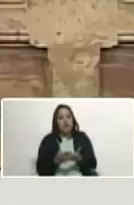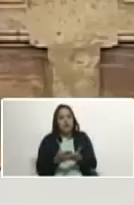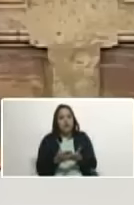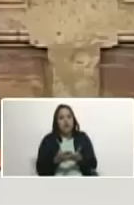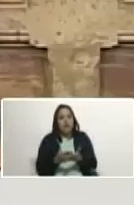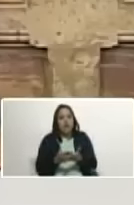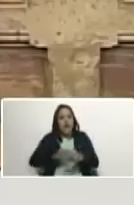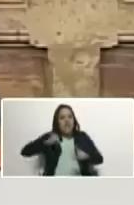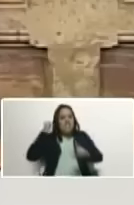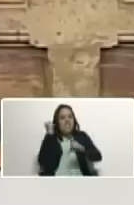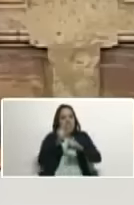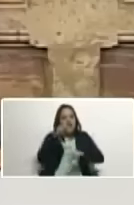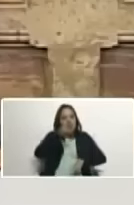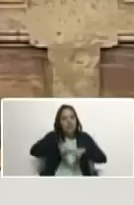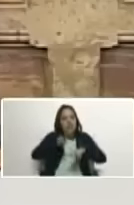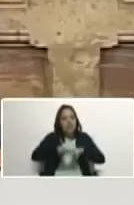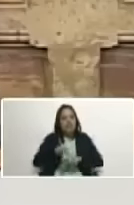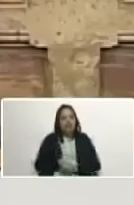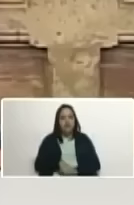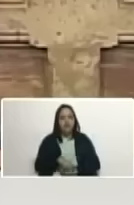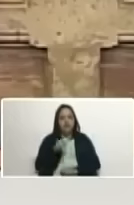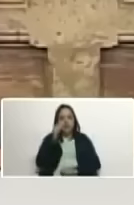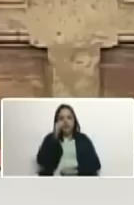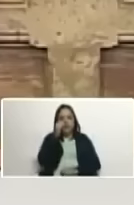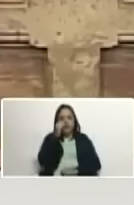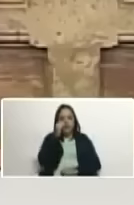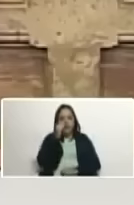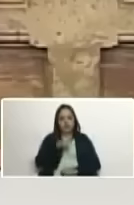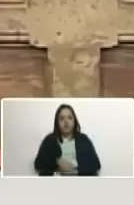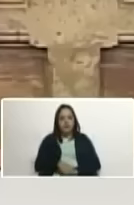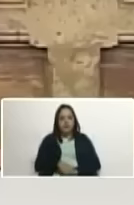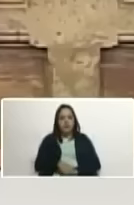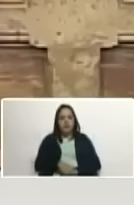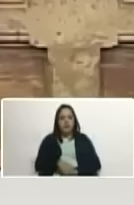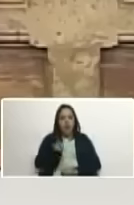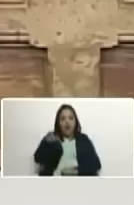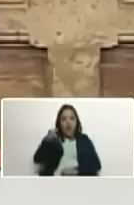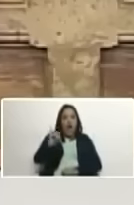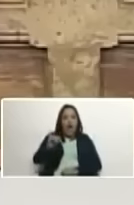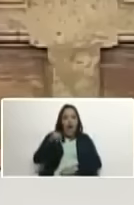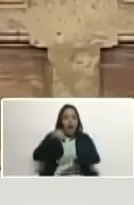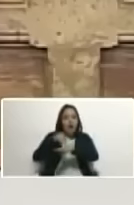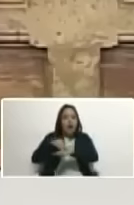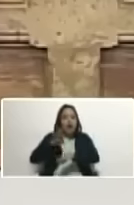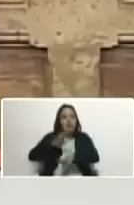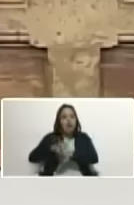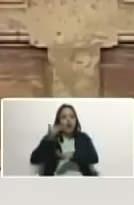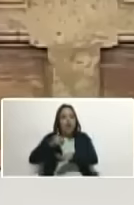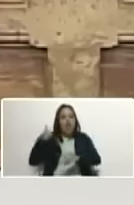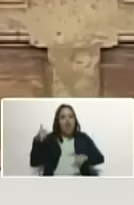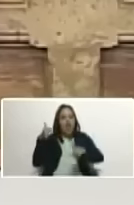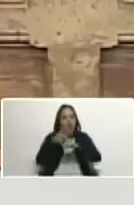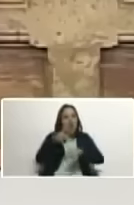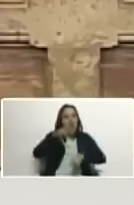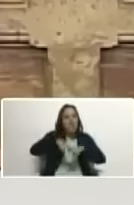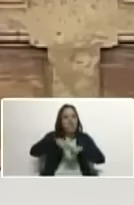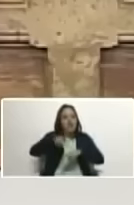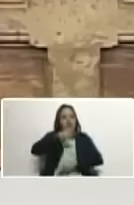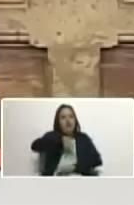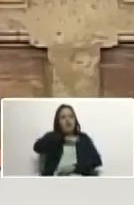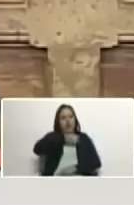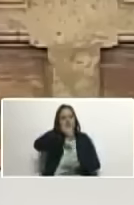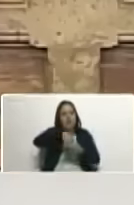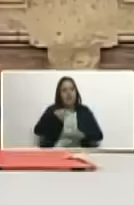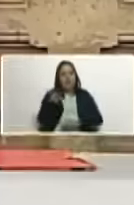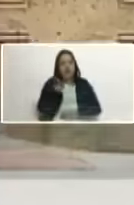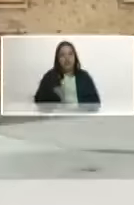Asesino de niños, criminal como lo es. Tiene una causa pendiente por haber asesinado a un niño español en Venezuela, Julio Borges,